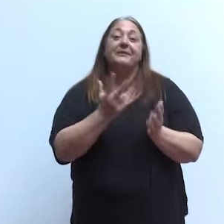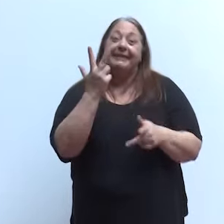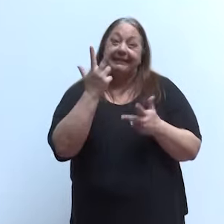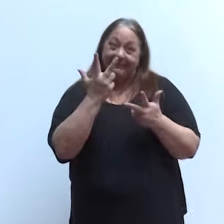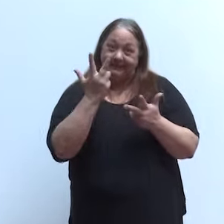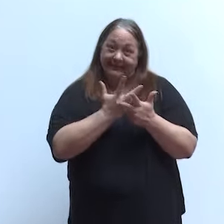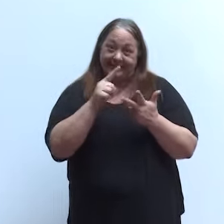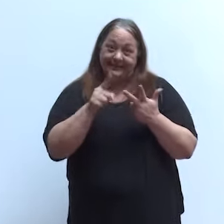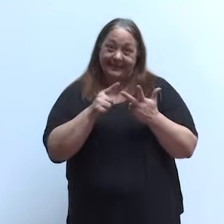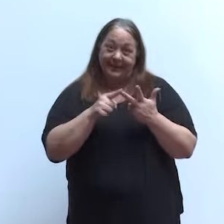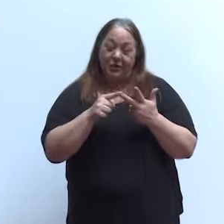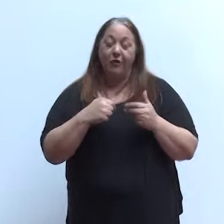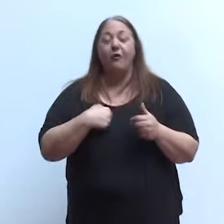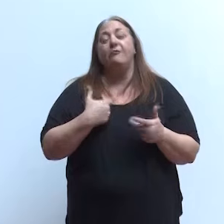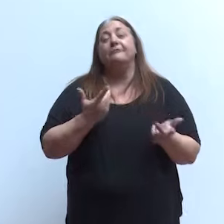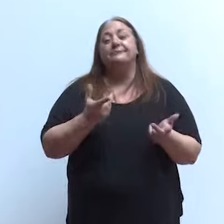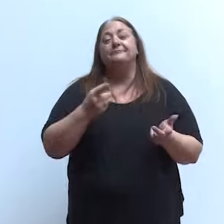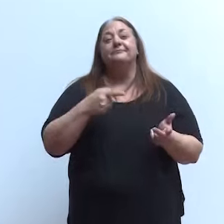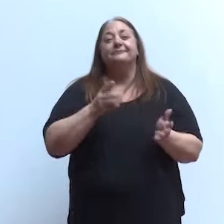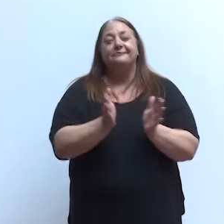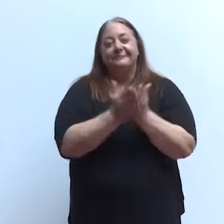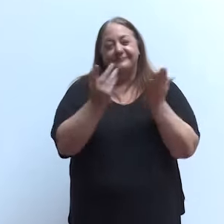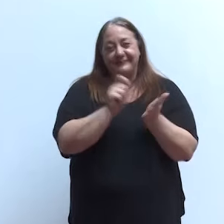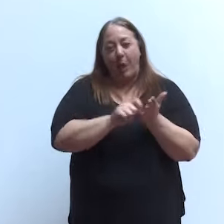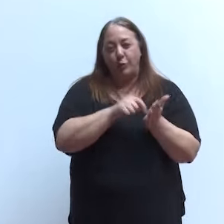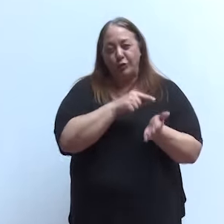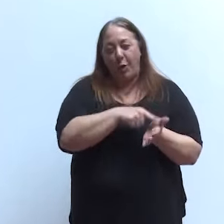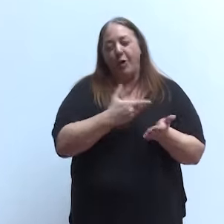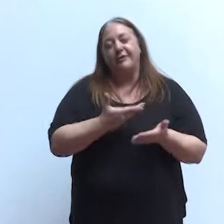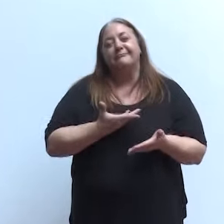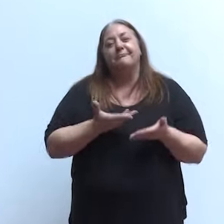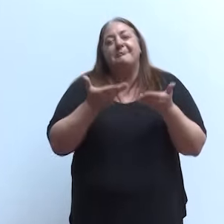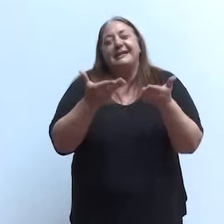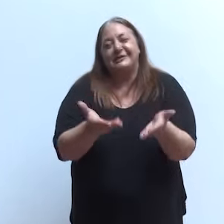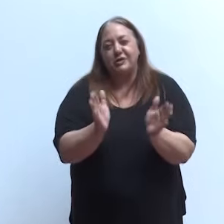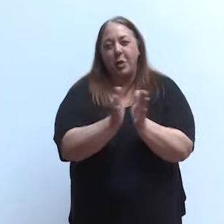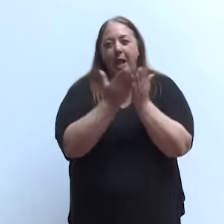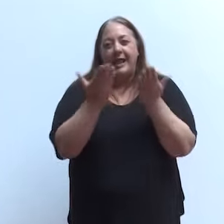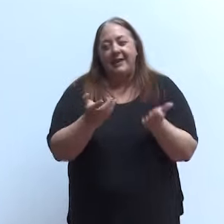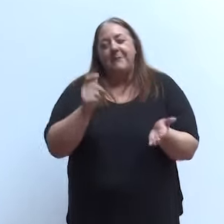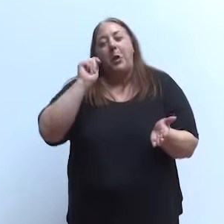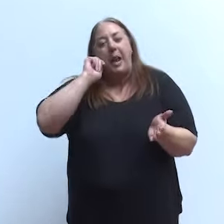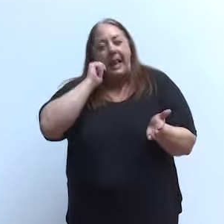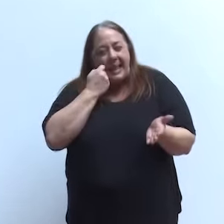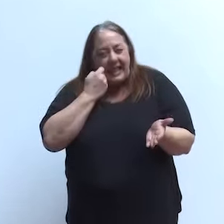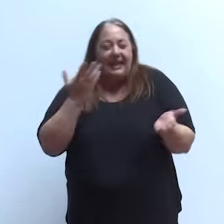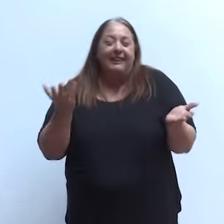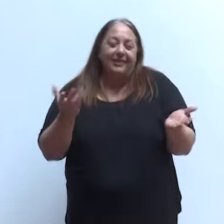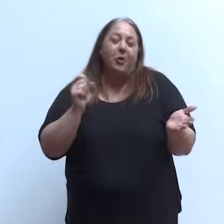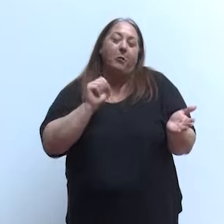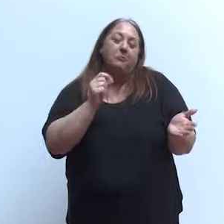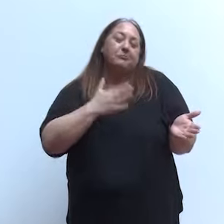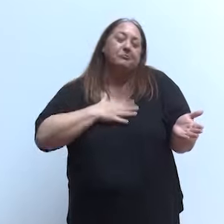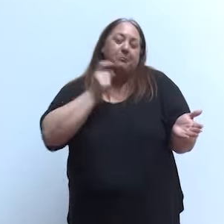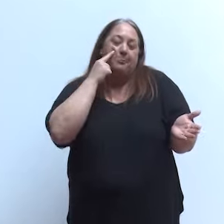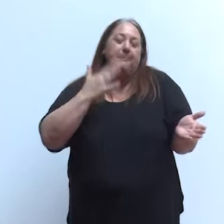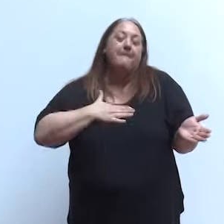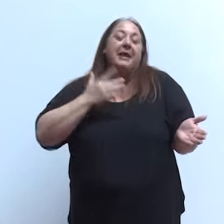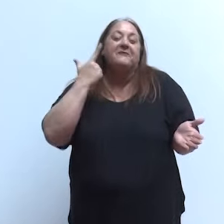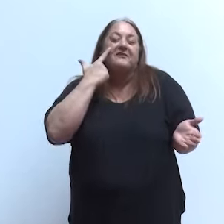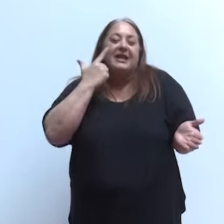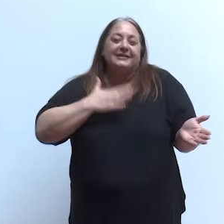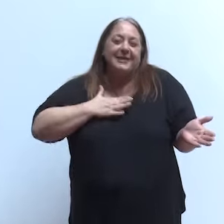que Esteban lo presentó muy muy lindo muy desde sus vi a Javier y que